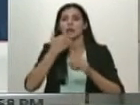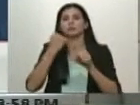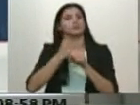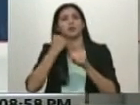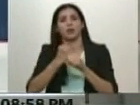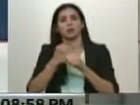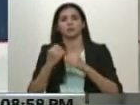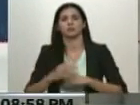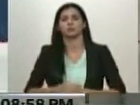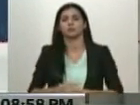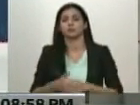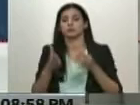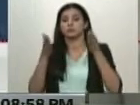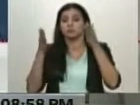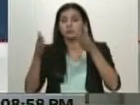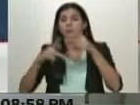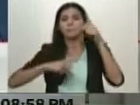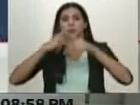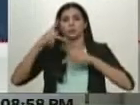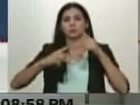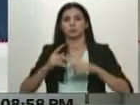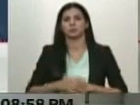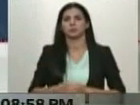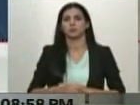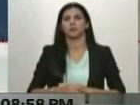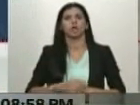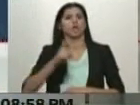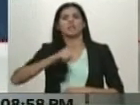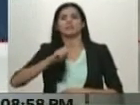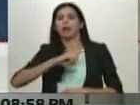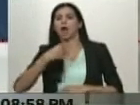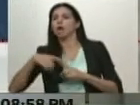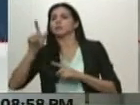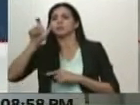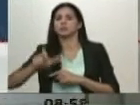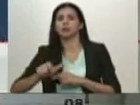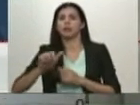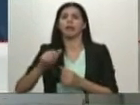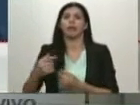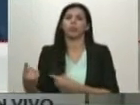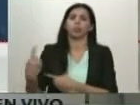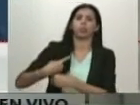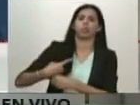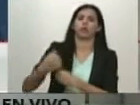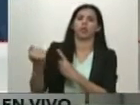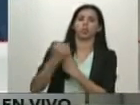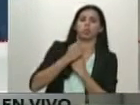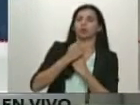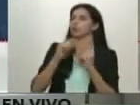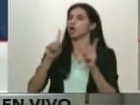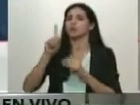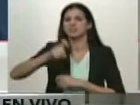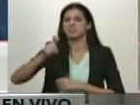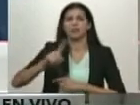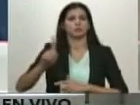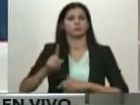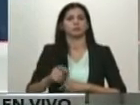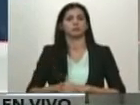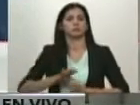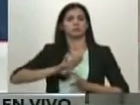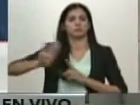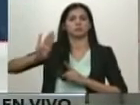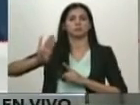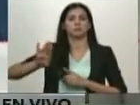trabajo productivo, sin depender de nadie, sin ser esclavo de nadie. ¿Ah? La